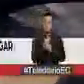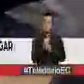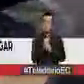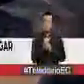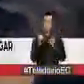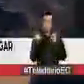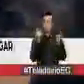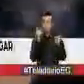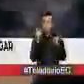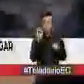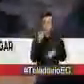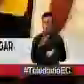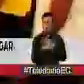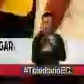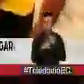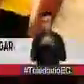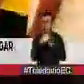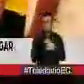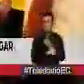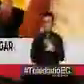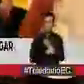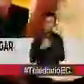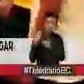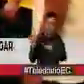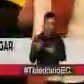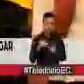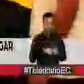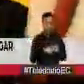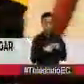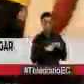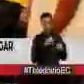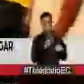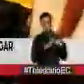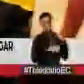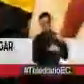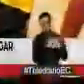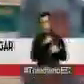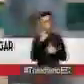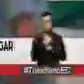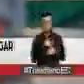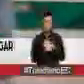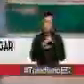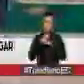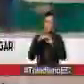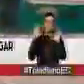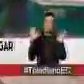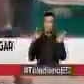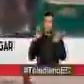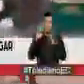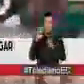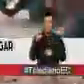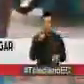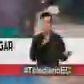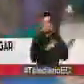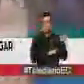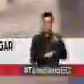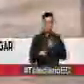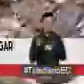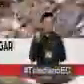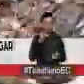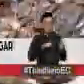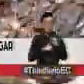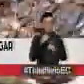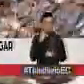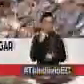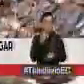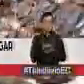institucionalidad, el control de pesca importada, la trazabilidad para su proceso y exportación y las investigaciones